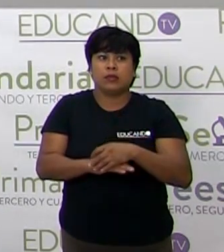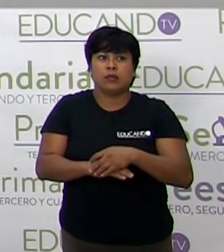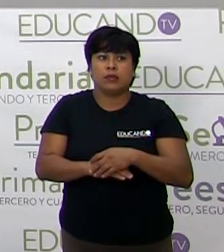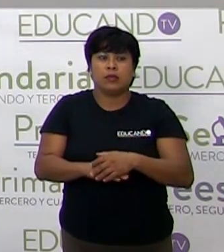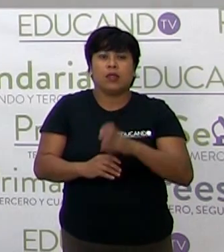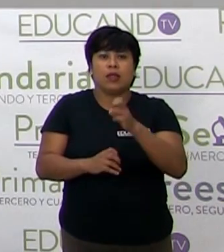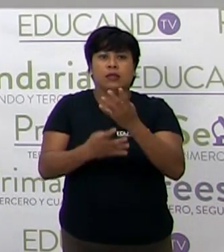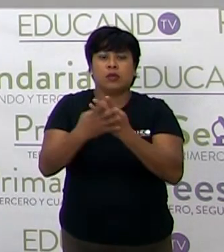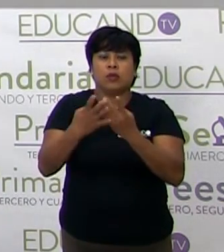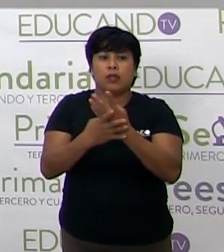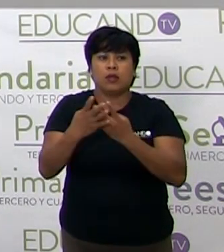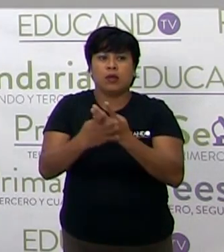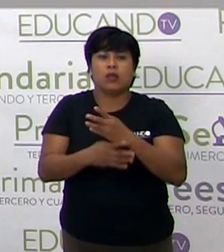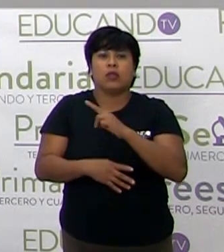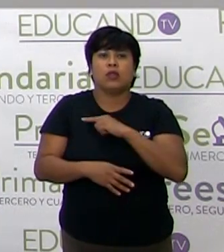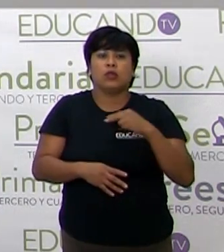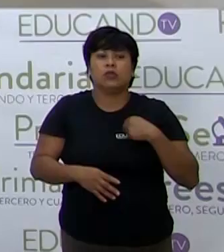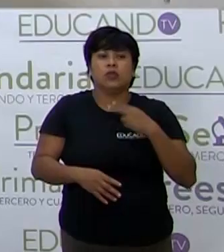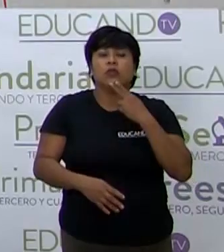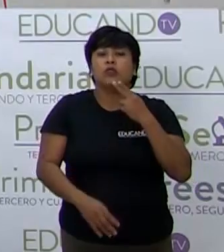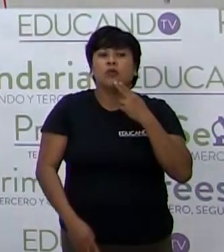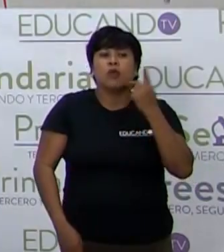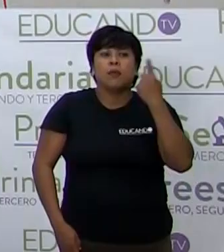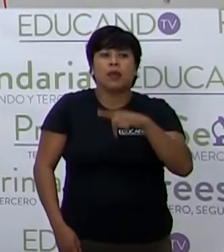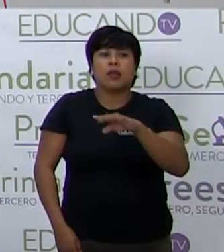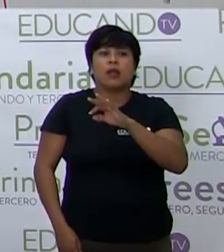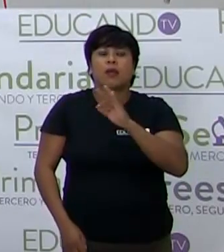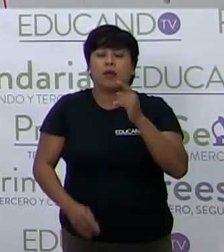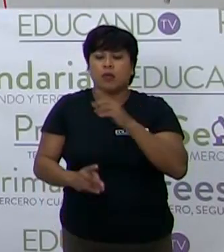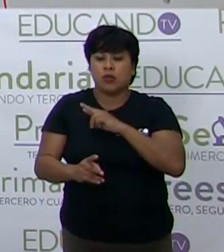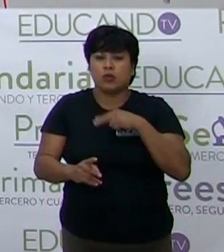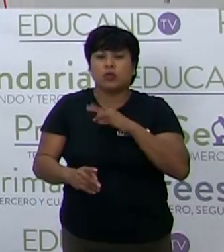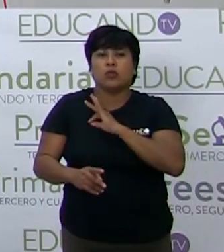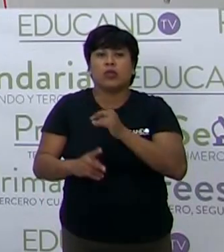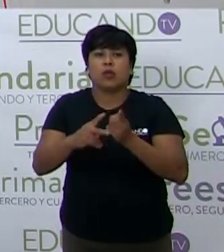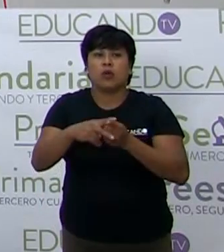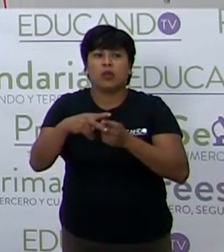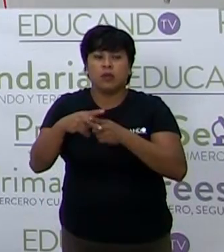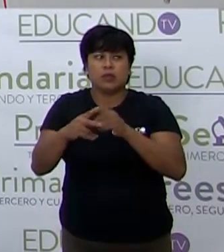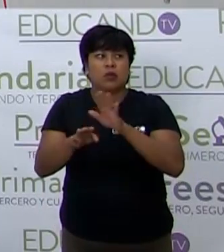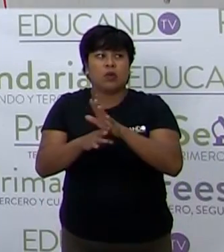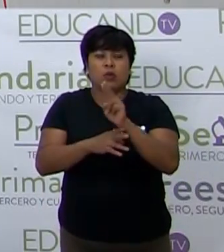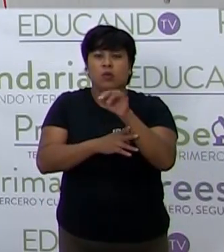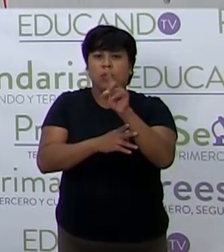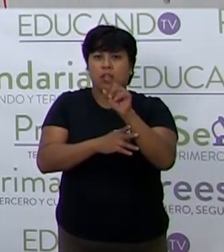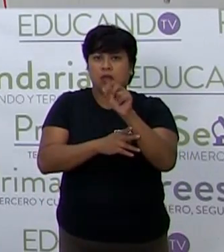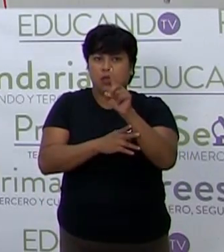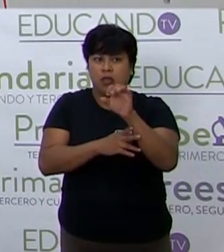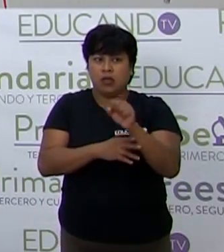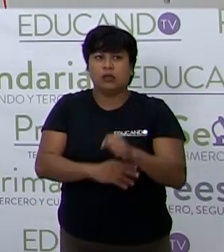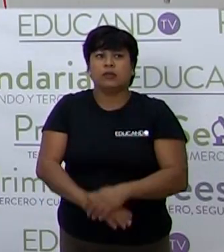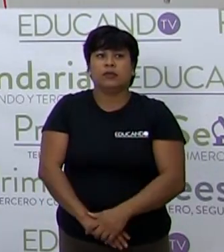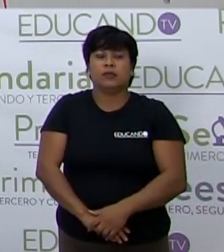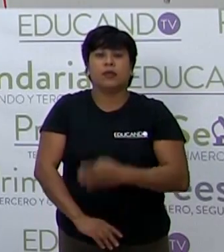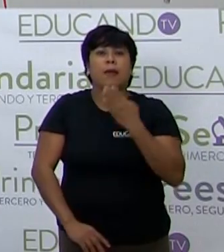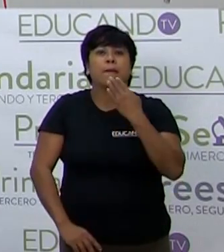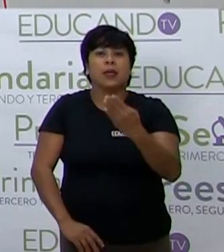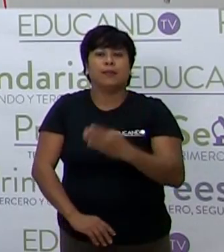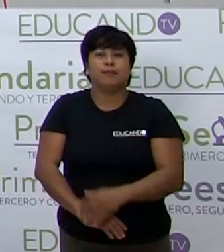esta cuadrícula, que nos sirvió para contabilizar las unidades cuadradas.